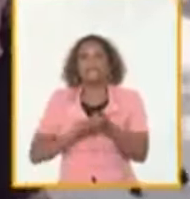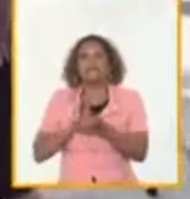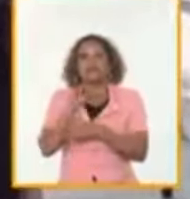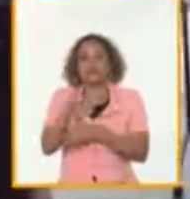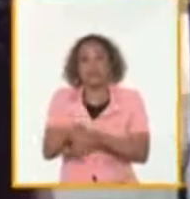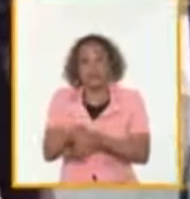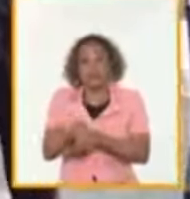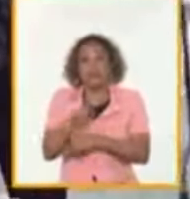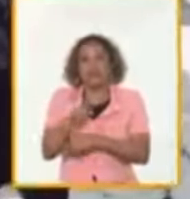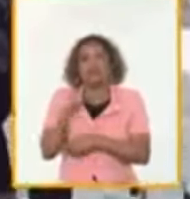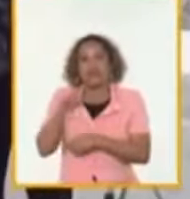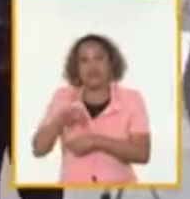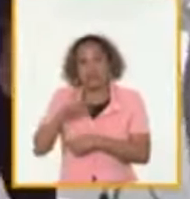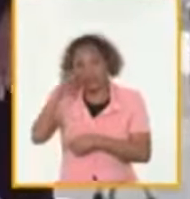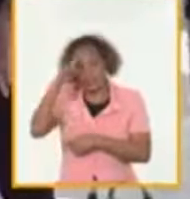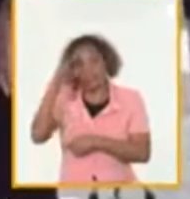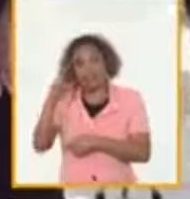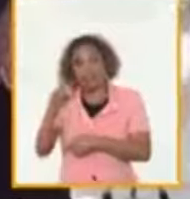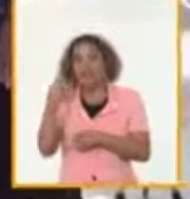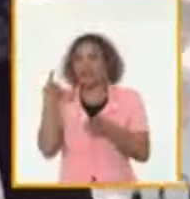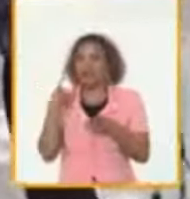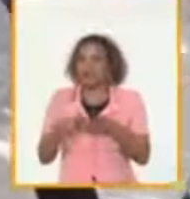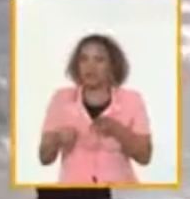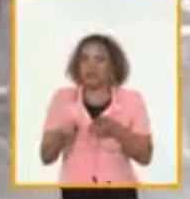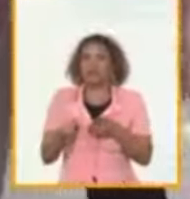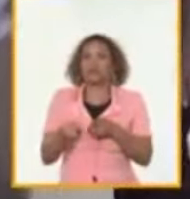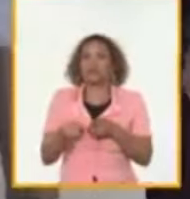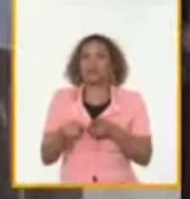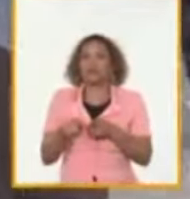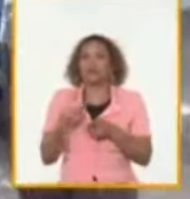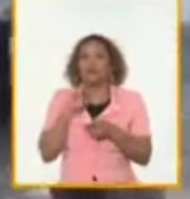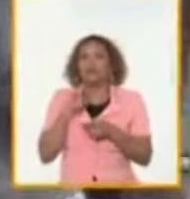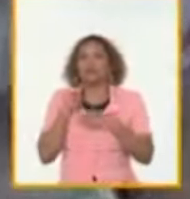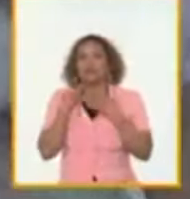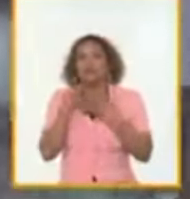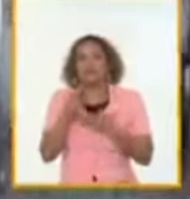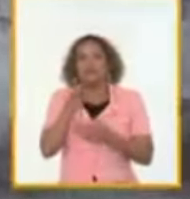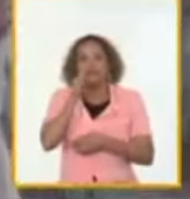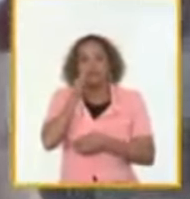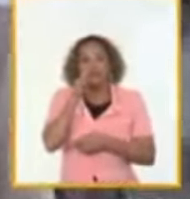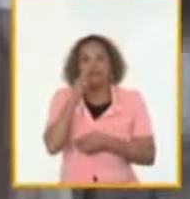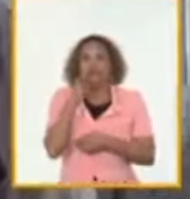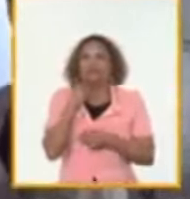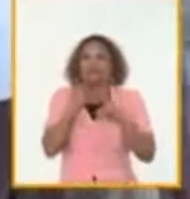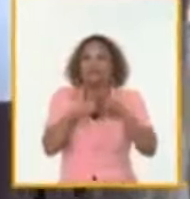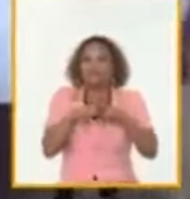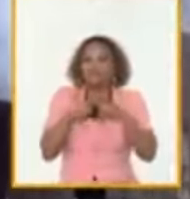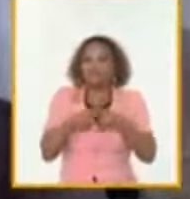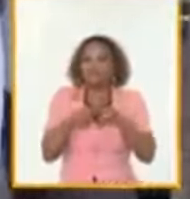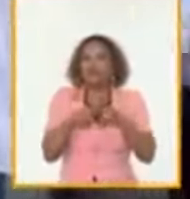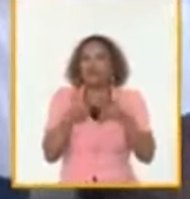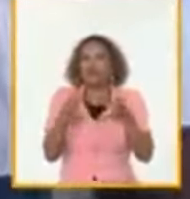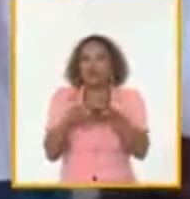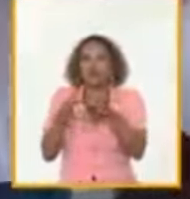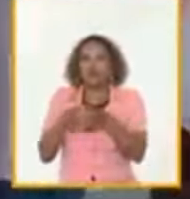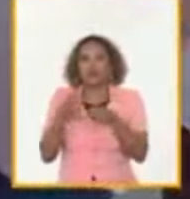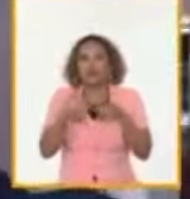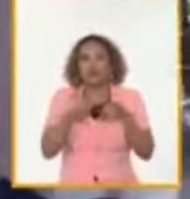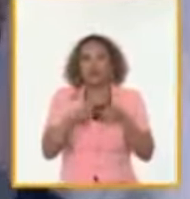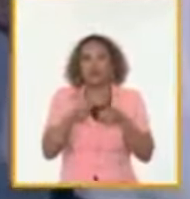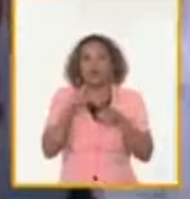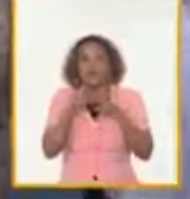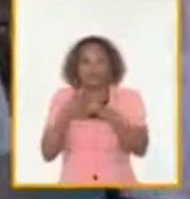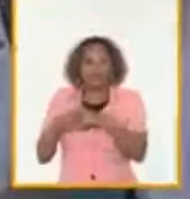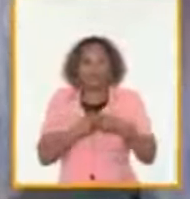el municipio de Santa Clara que nos permitirá entonces terminar de trabajar un grupo de inversiones que estamos haciendo en otros hogares de ancianos y